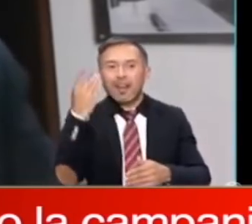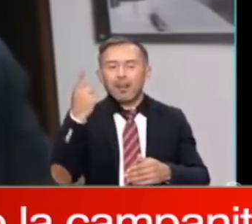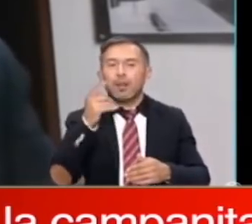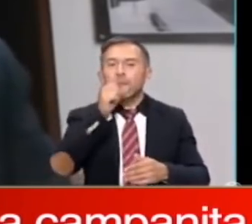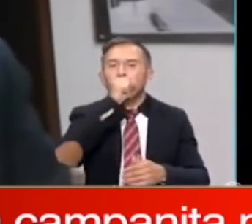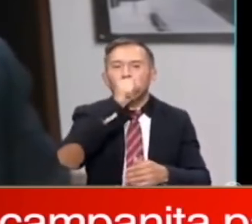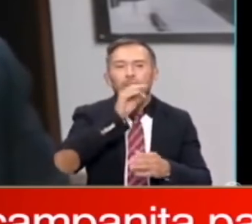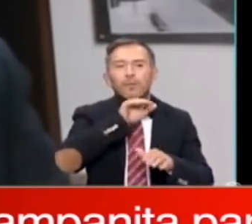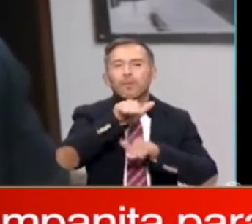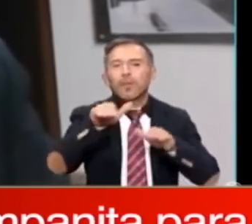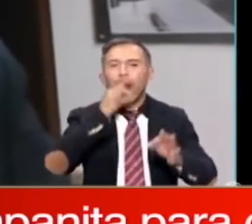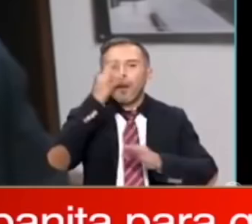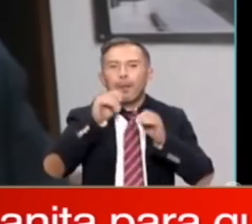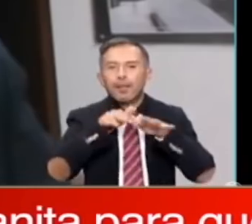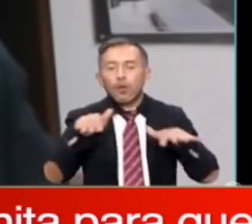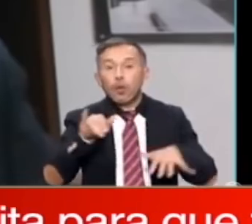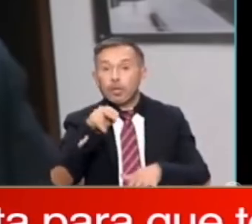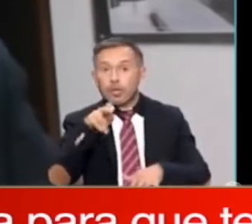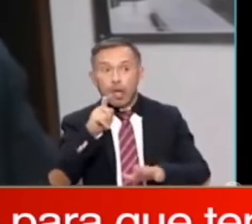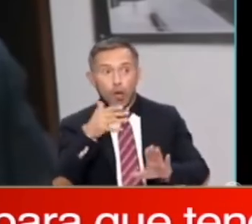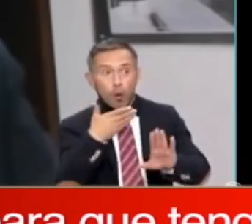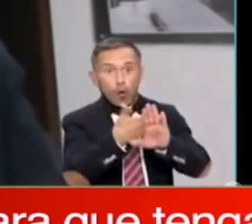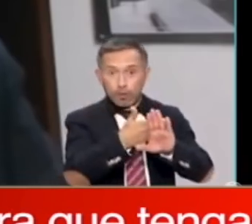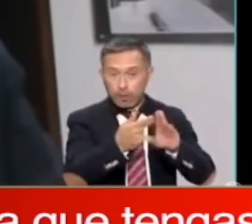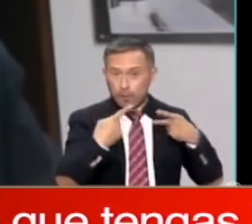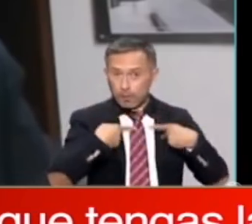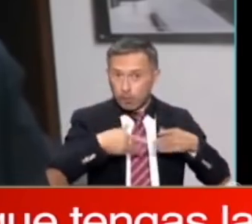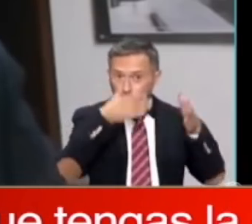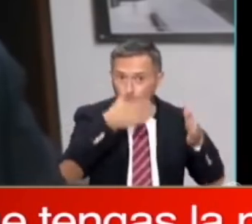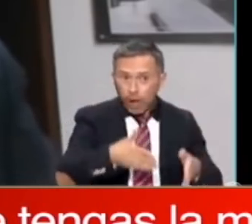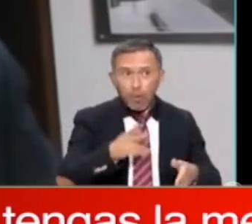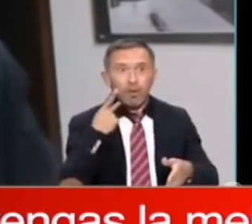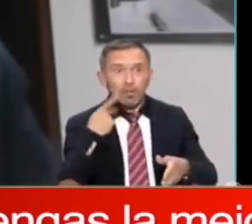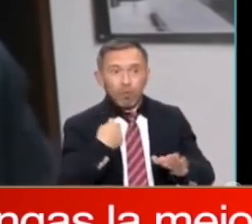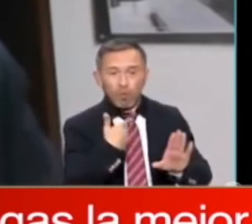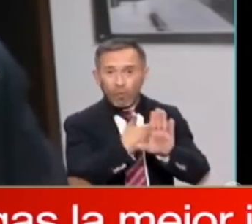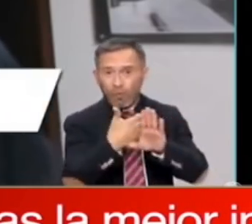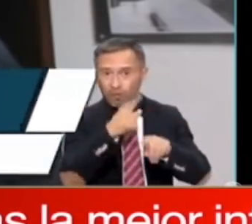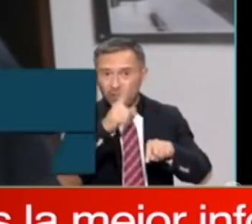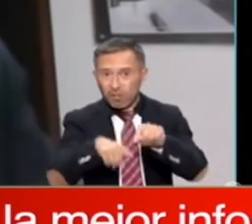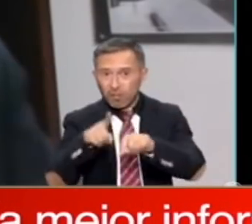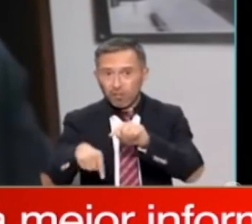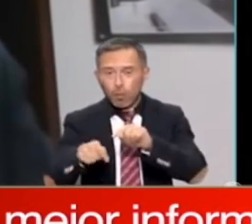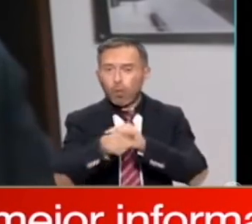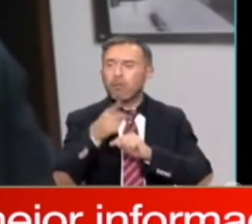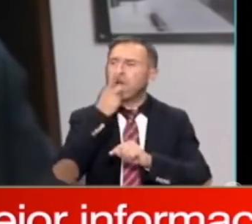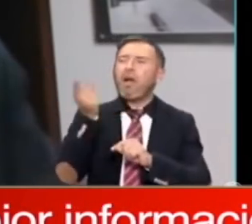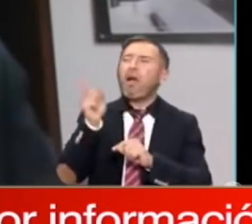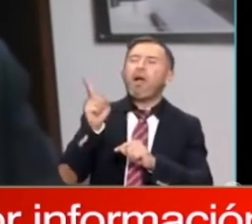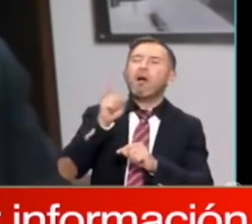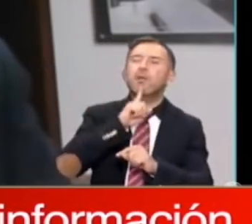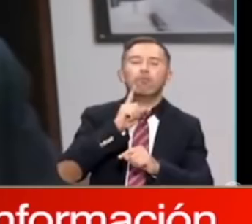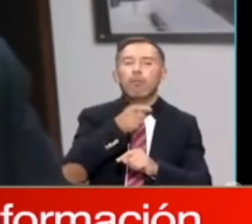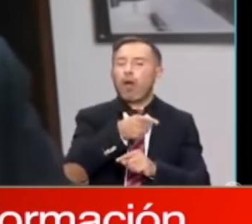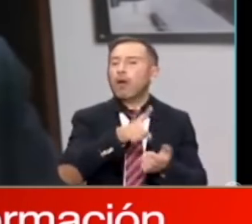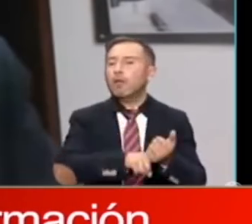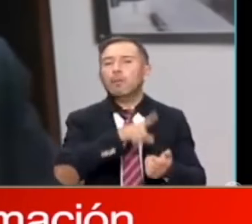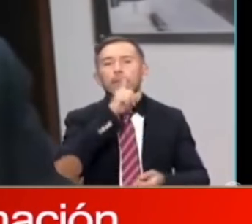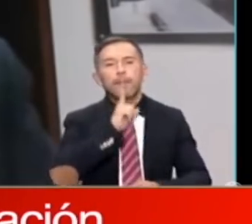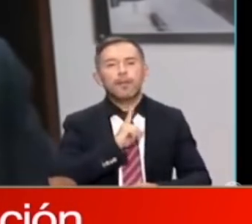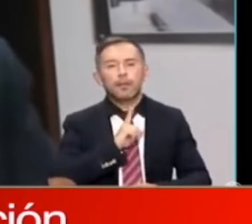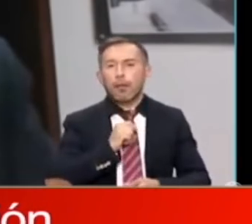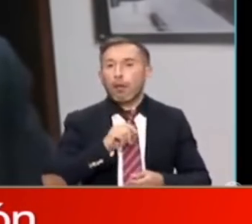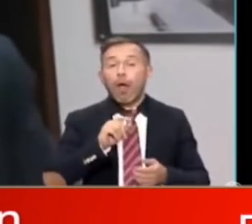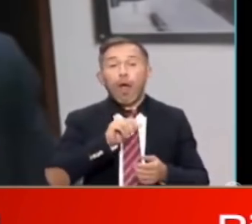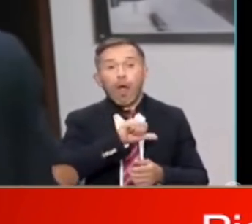de ninguna fuerza política ni de ningún actor político. Quien diga lo contrario simple y sencillamente miente. El INE está en contra de quien viole la ley, sea